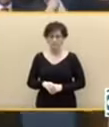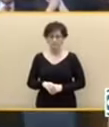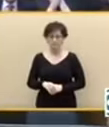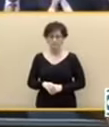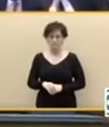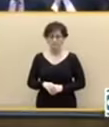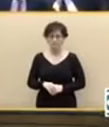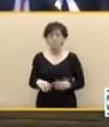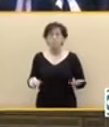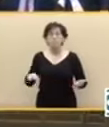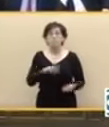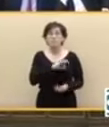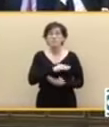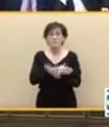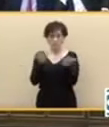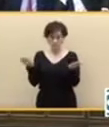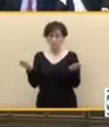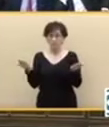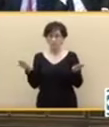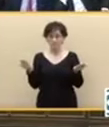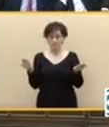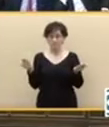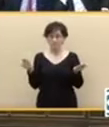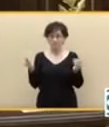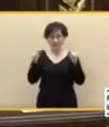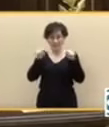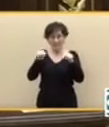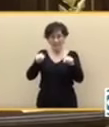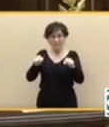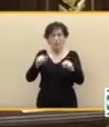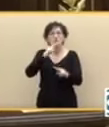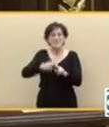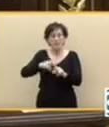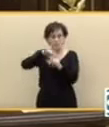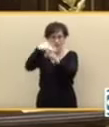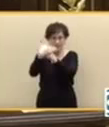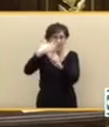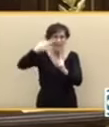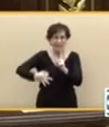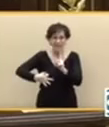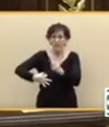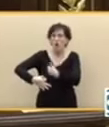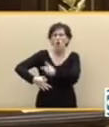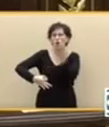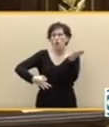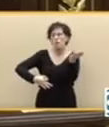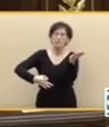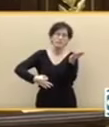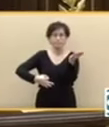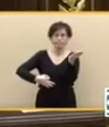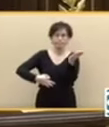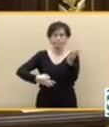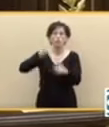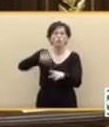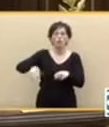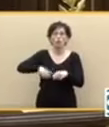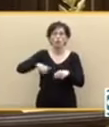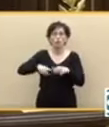Señorías, esa es la realidad y lo demás son caceroladas de esas que a ustedes les gustan